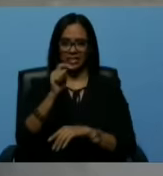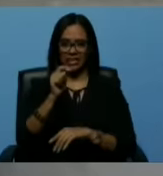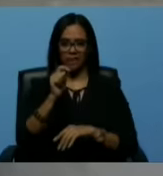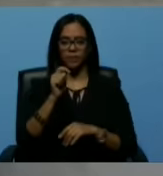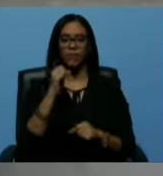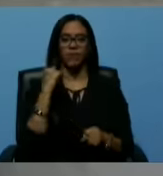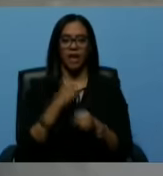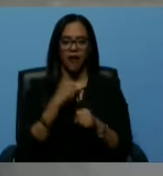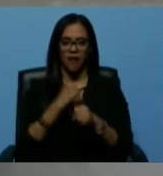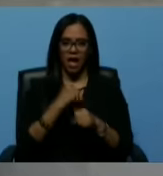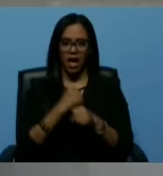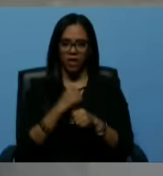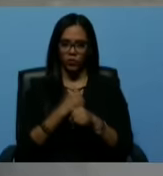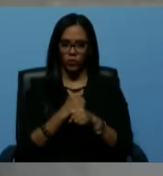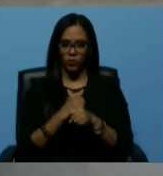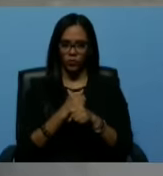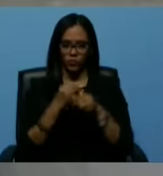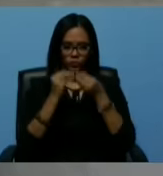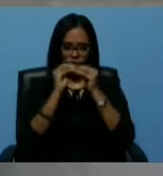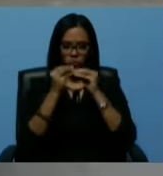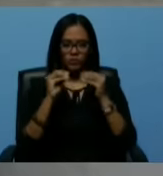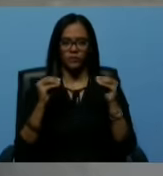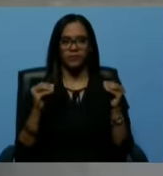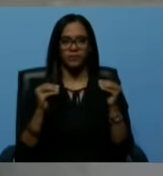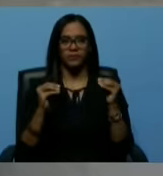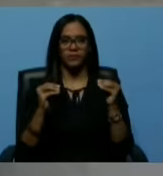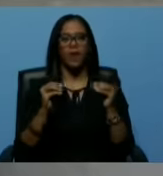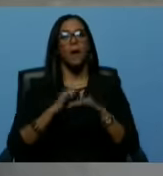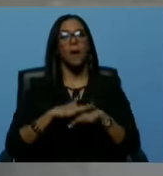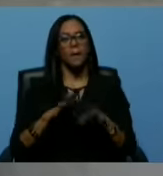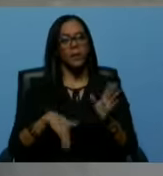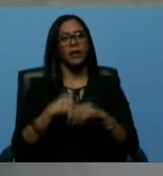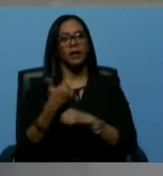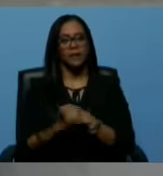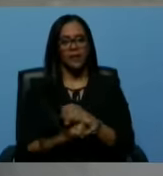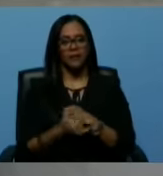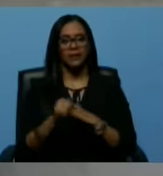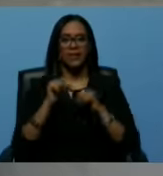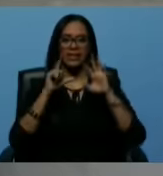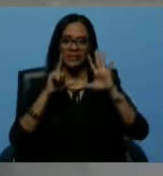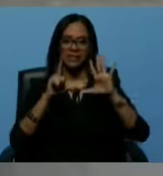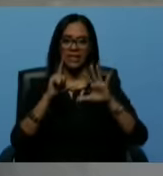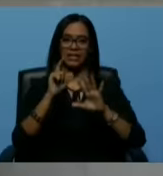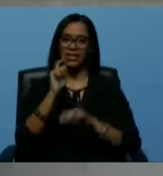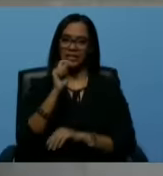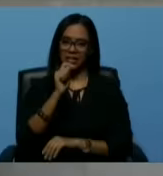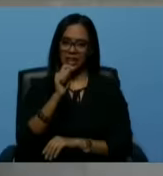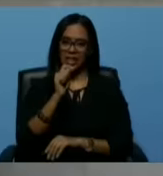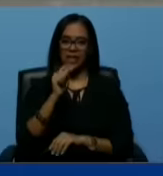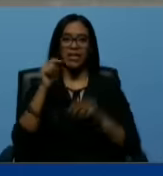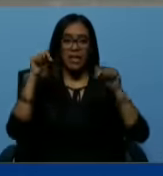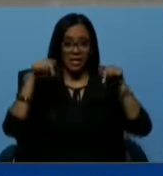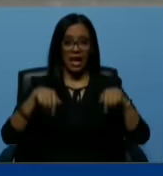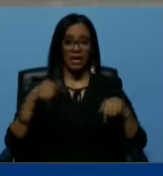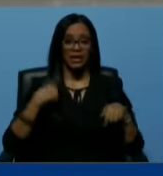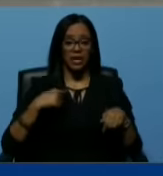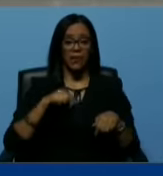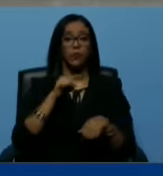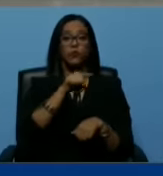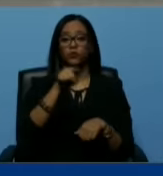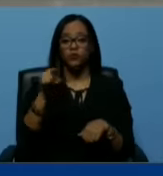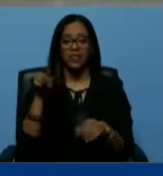trabajando sus detalles, porque el plan de las 7T que aquí tenemos y ustedes aprobaron,